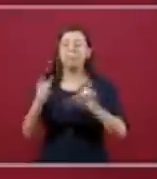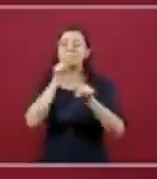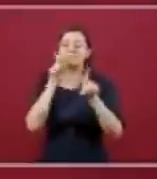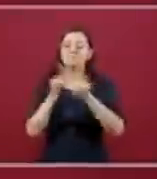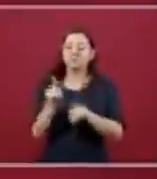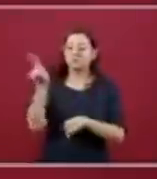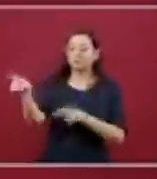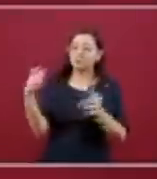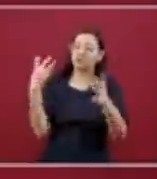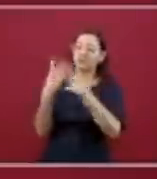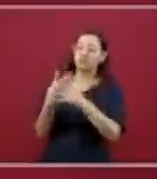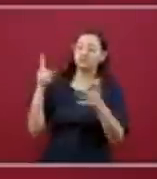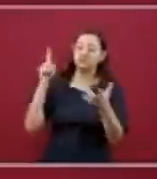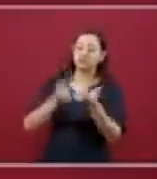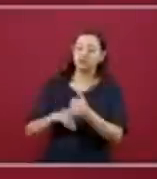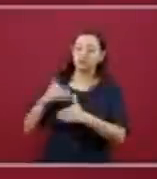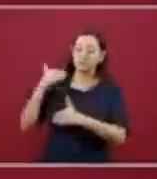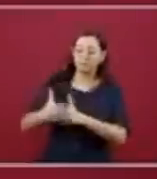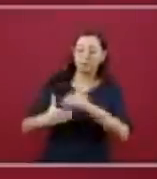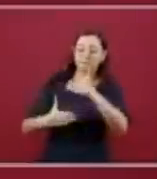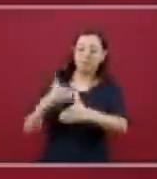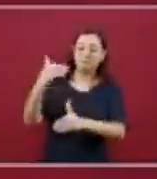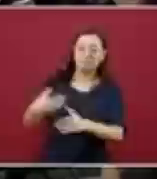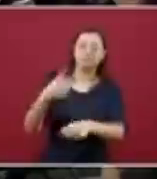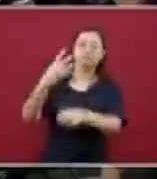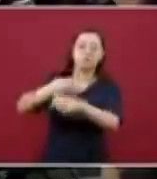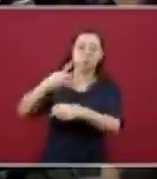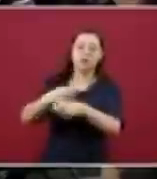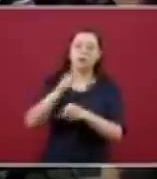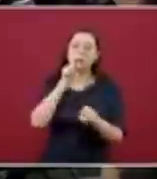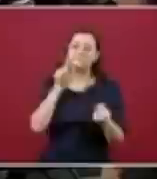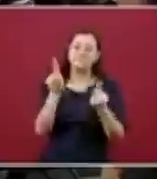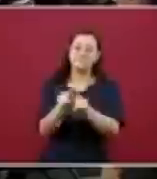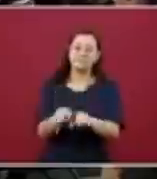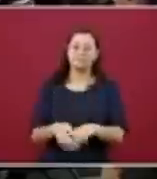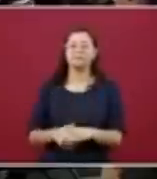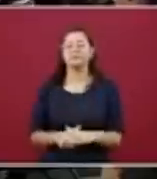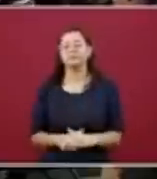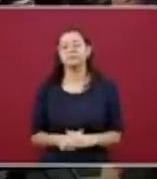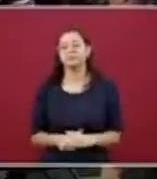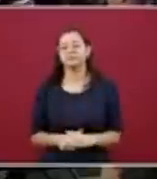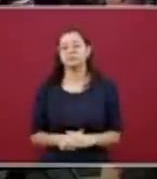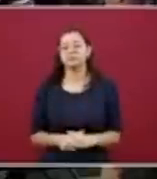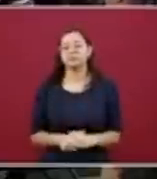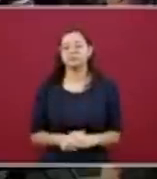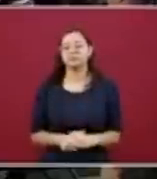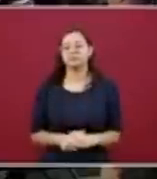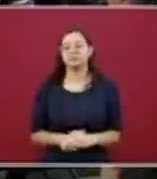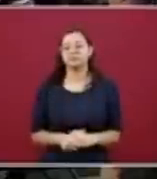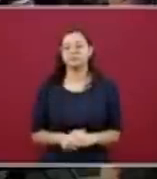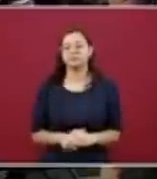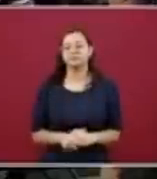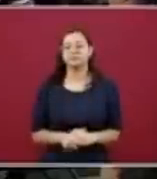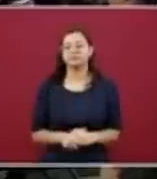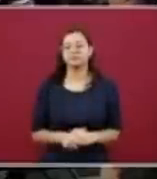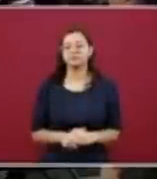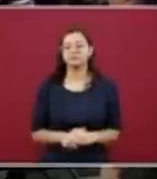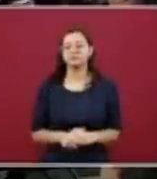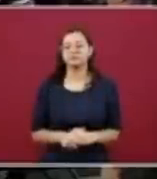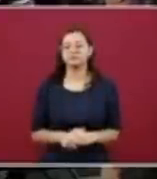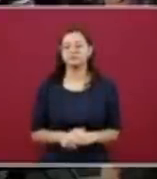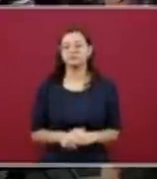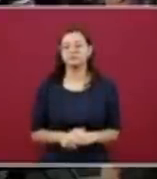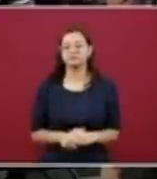Islas Marías. Eso sería todo. Perdón, señor presidente.